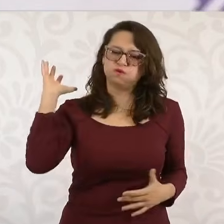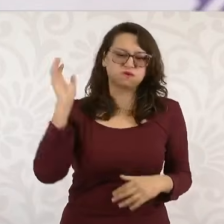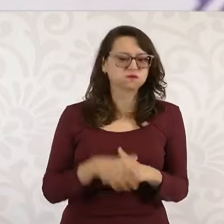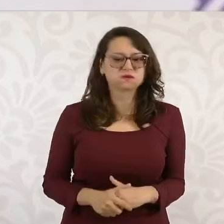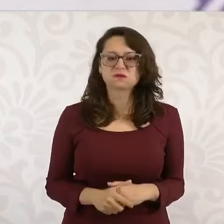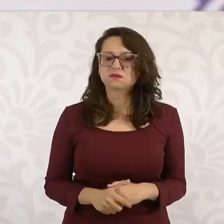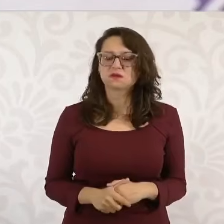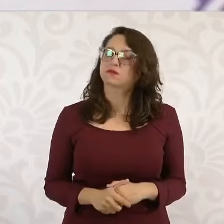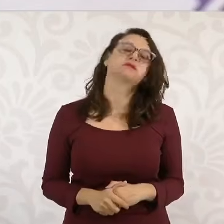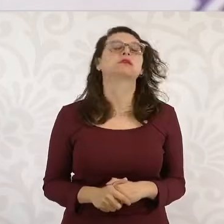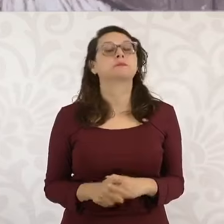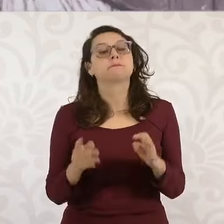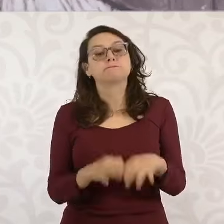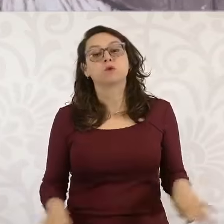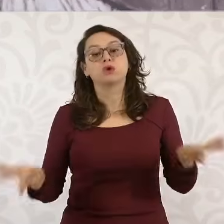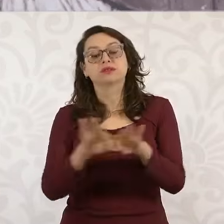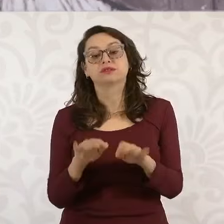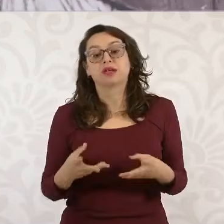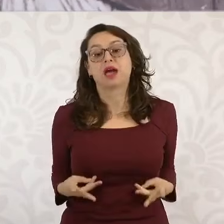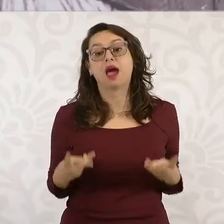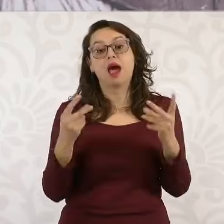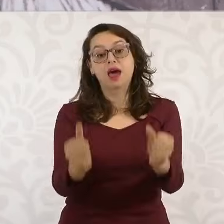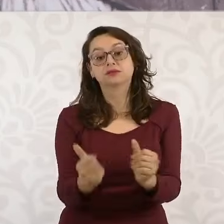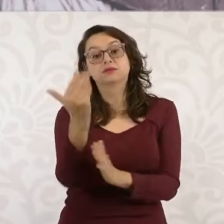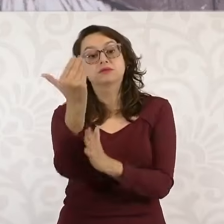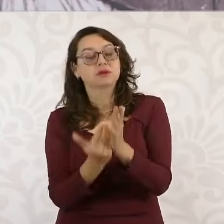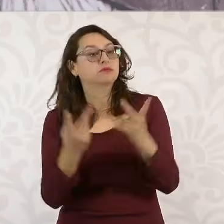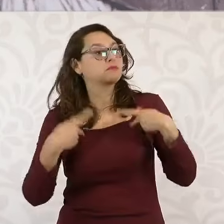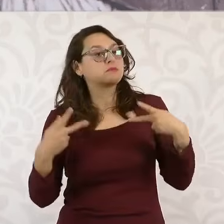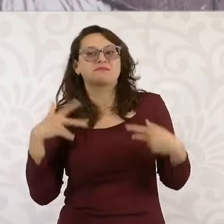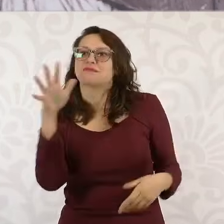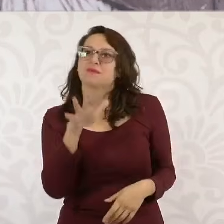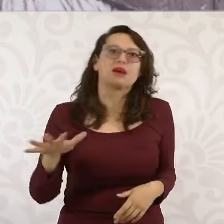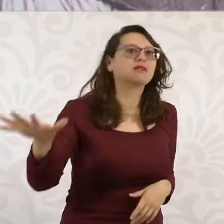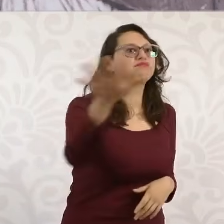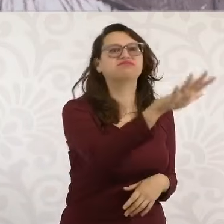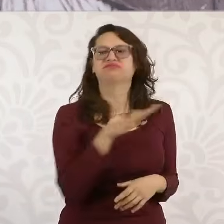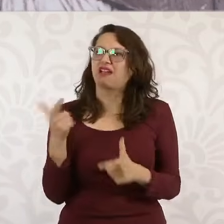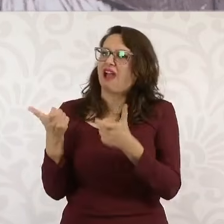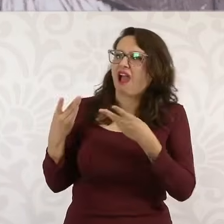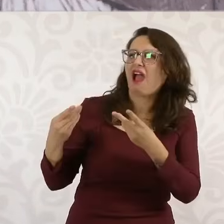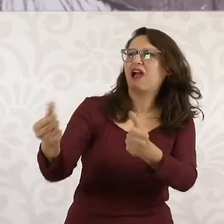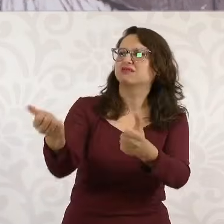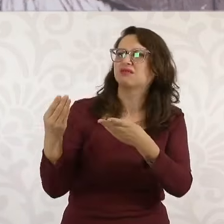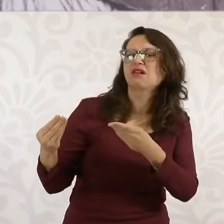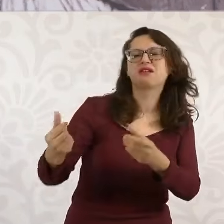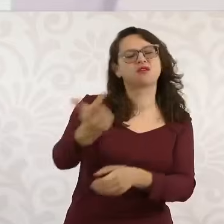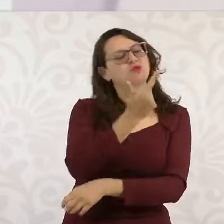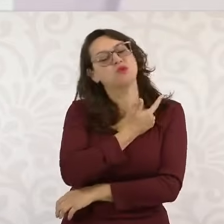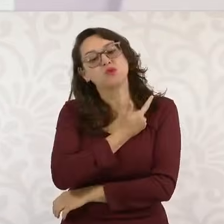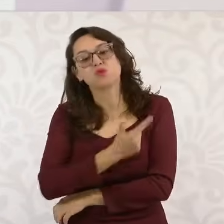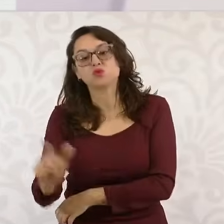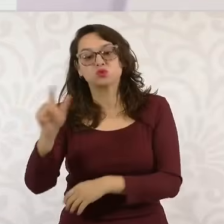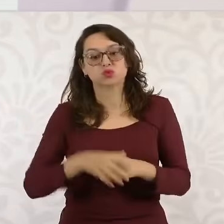que reducirlo y también es una demanda popular. Reducir los gastos del INE. Los consejeros